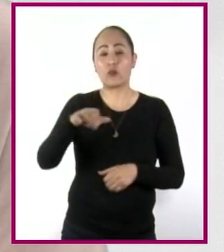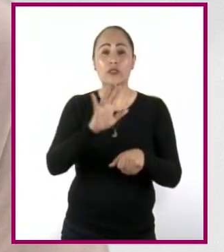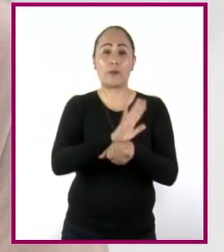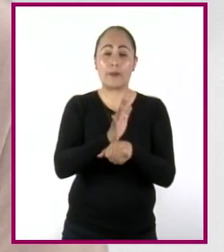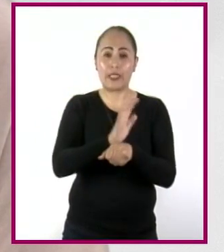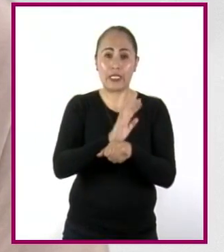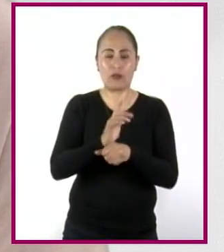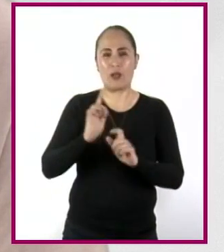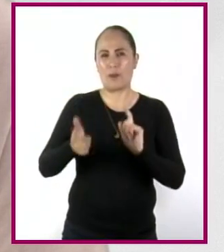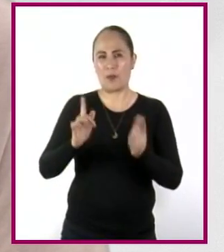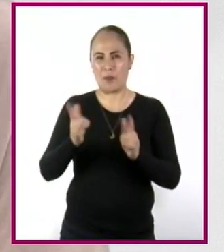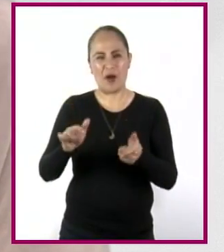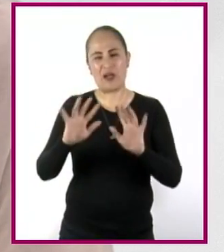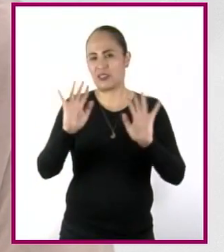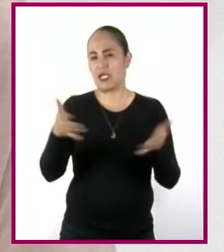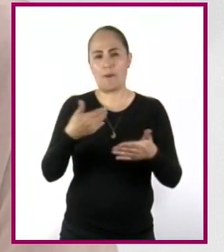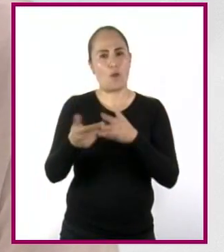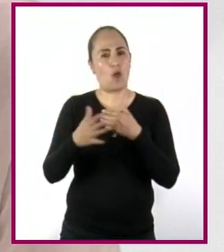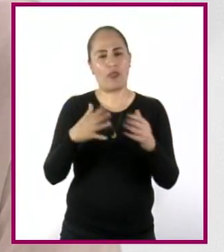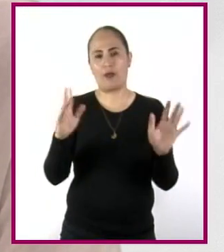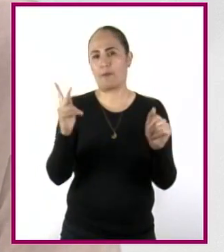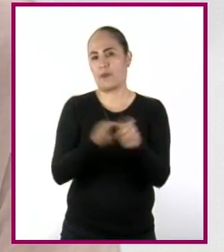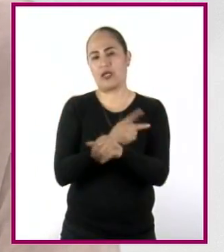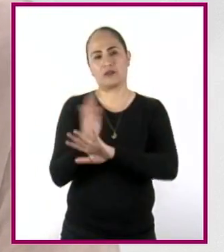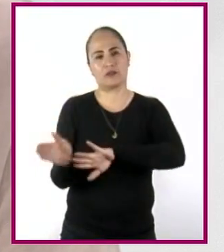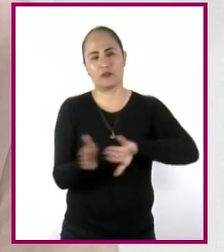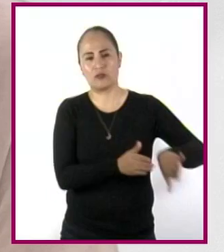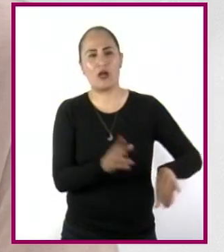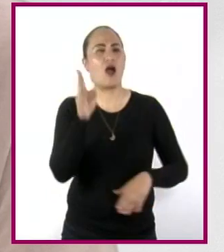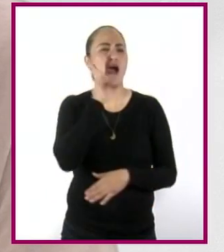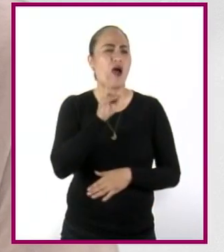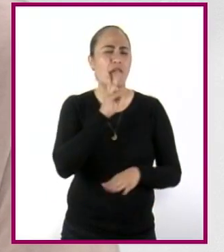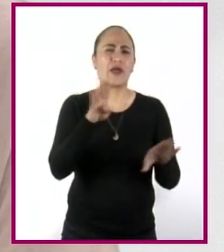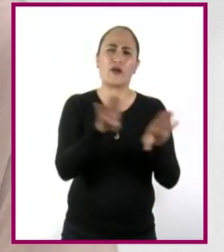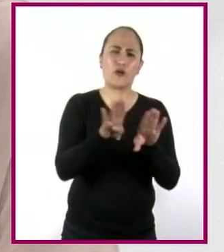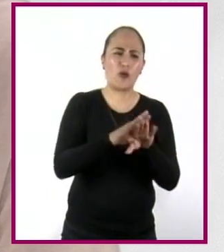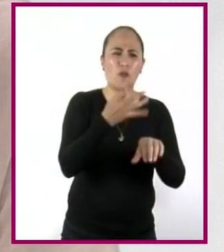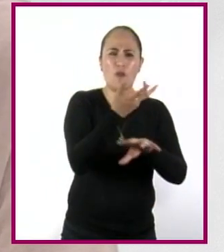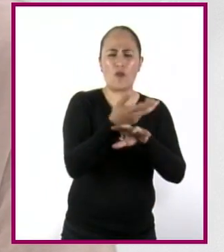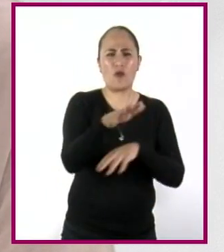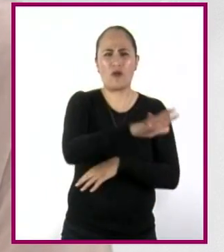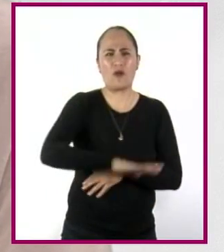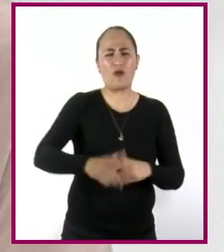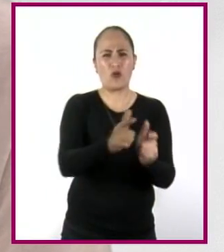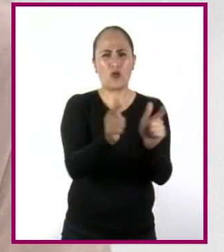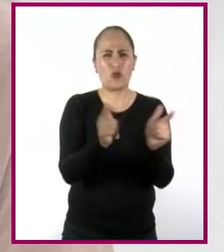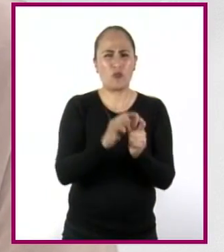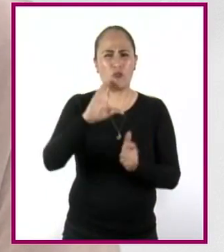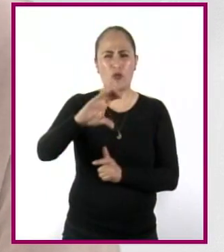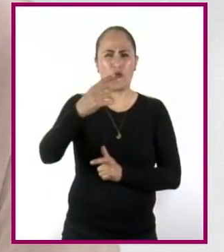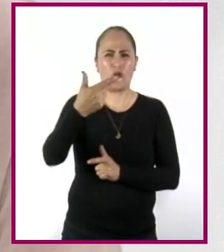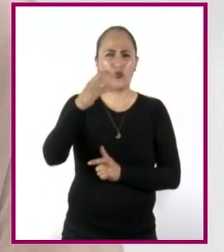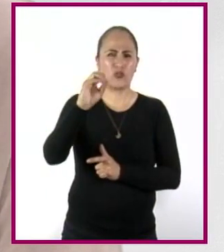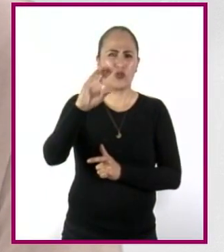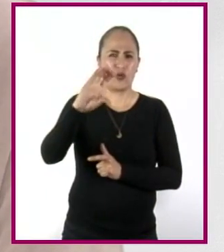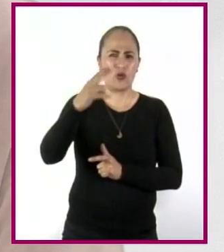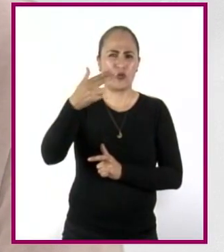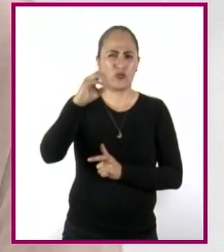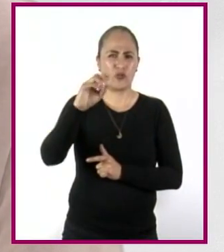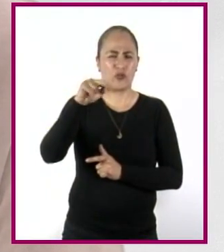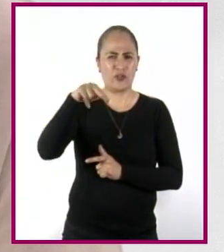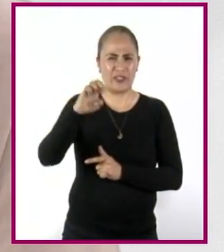director Elliot Silverstein exploró con mirada científica los rituales de iniciación de la tribu Chochone para contarnos la historia del